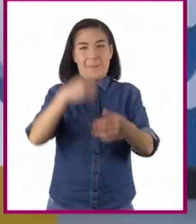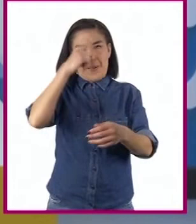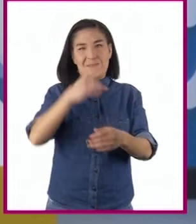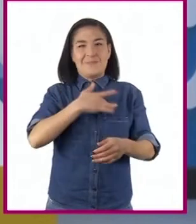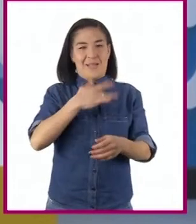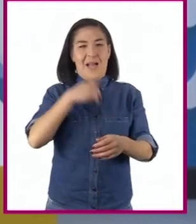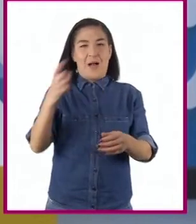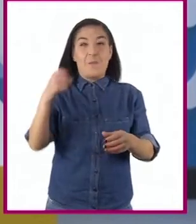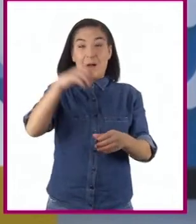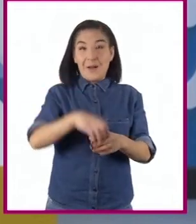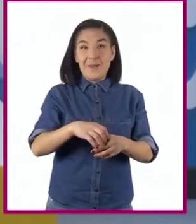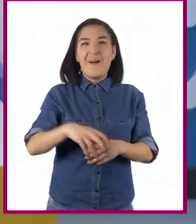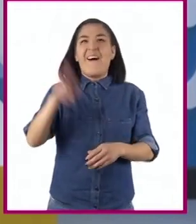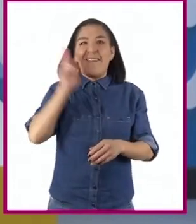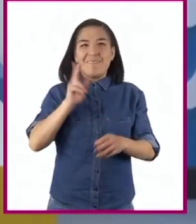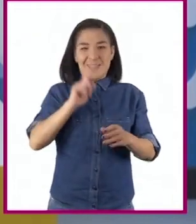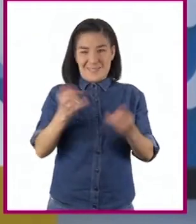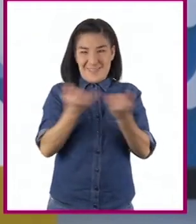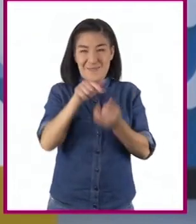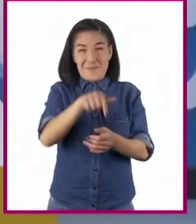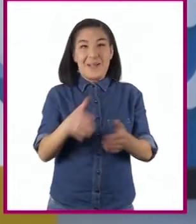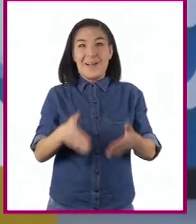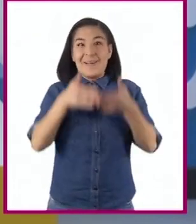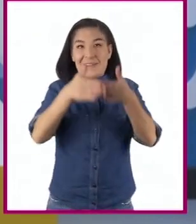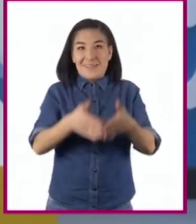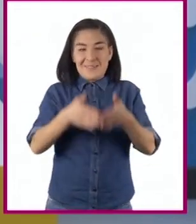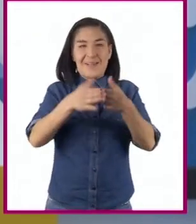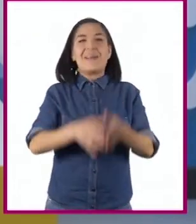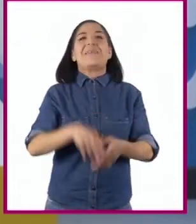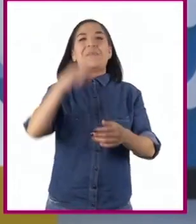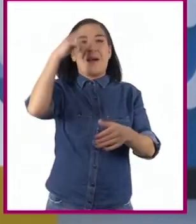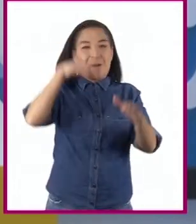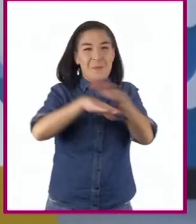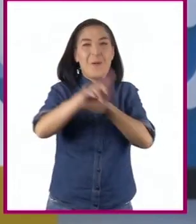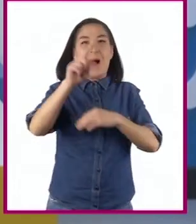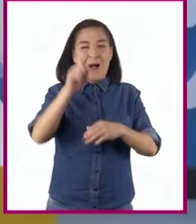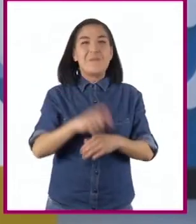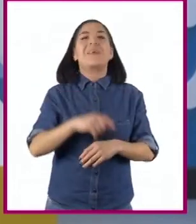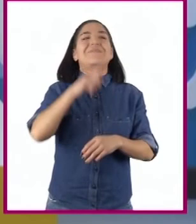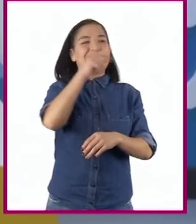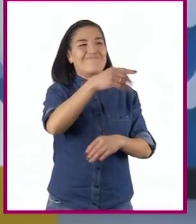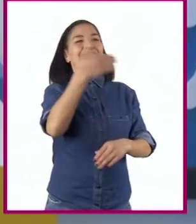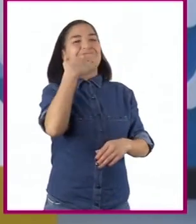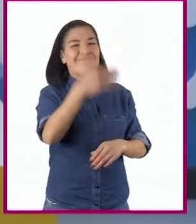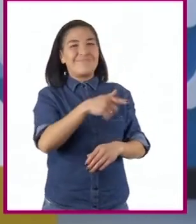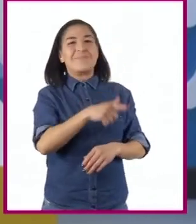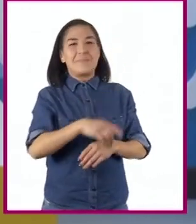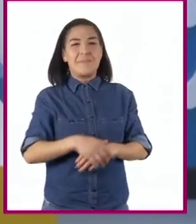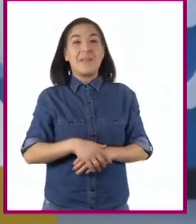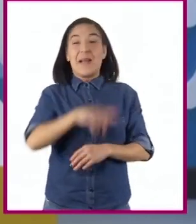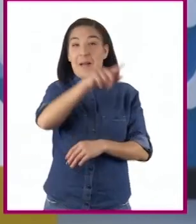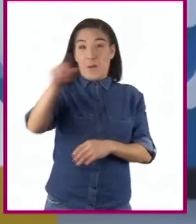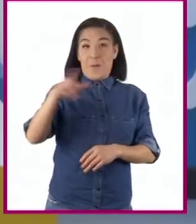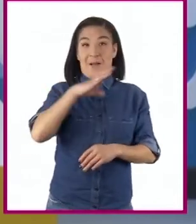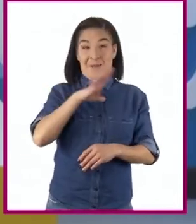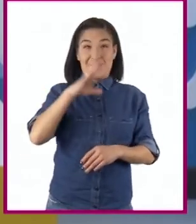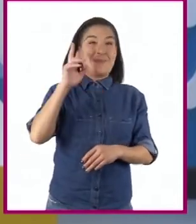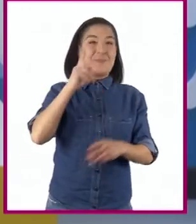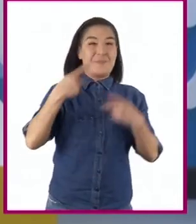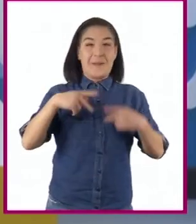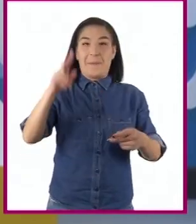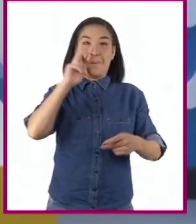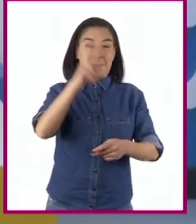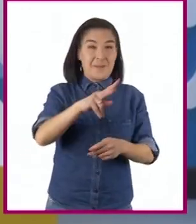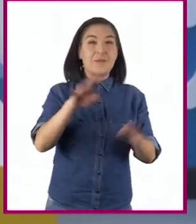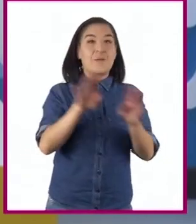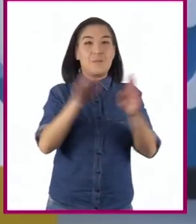Maestra, ¿entonces vamos a construir un submarino? Adivinaste, Enrique. Ustedes que nos ven en casa pongan mucha